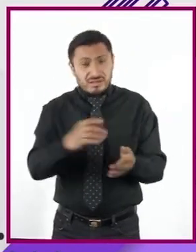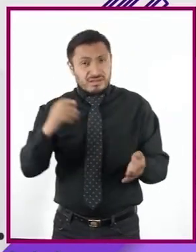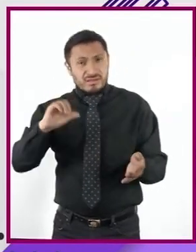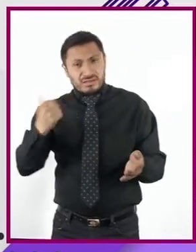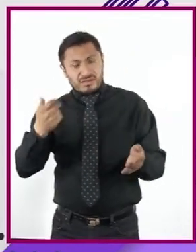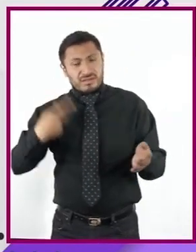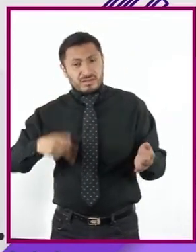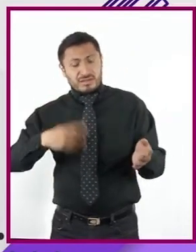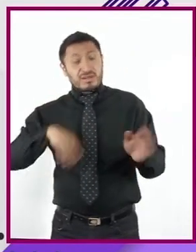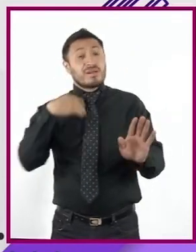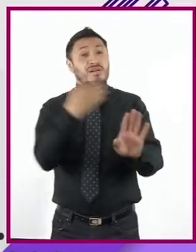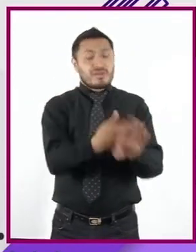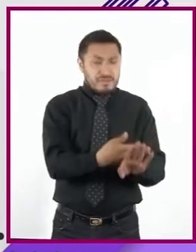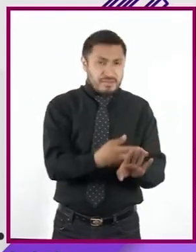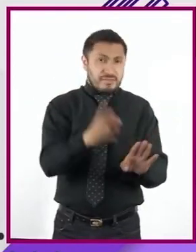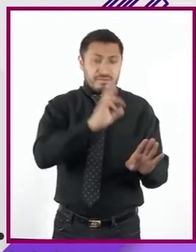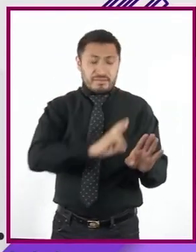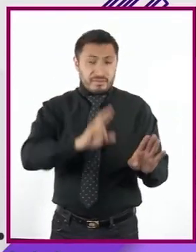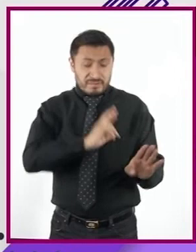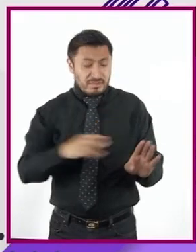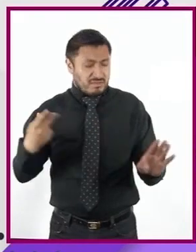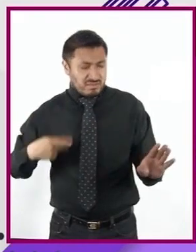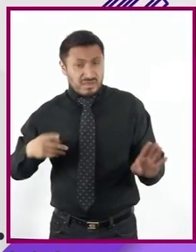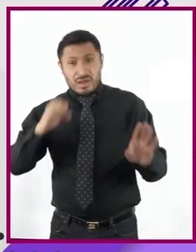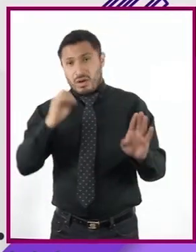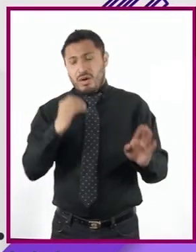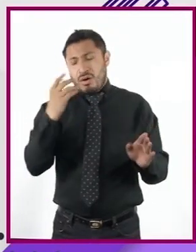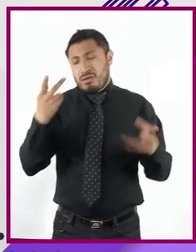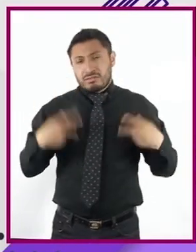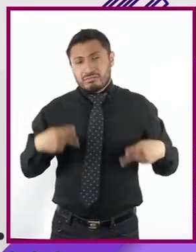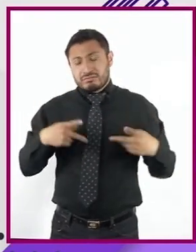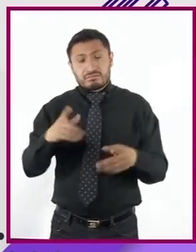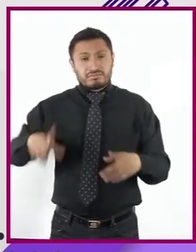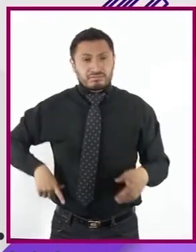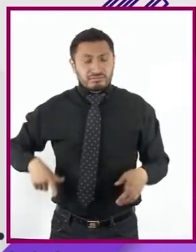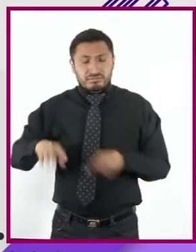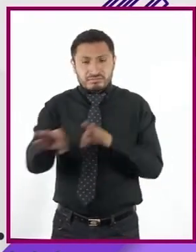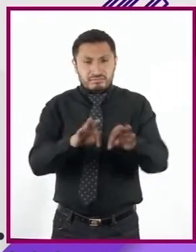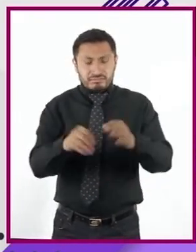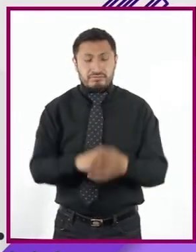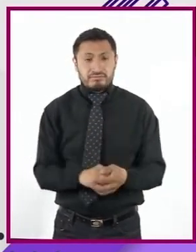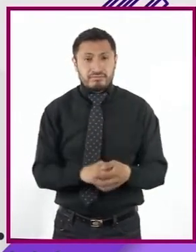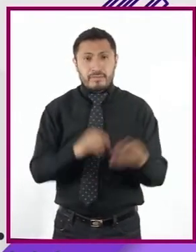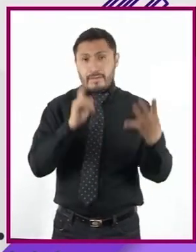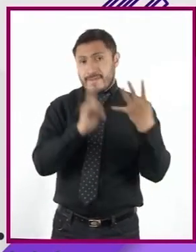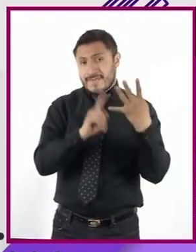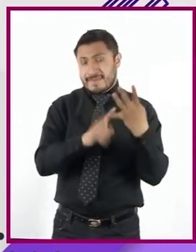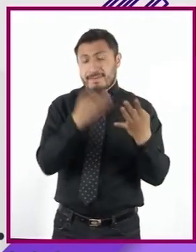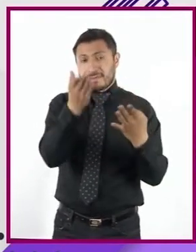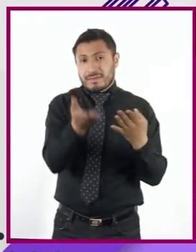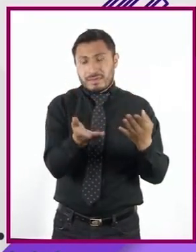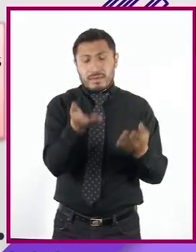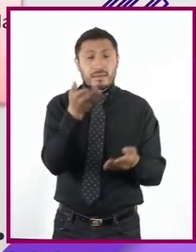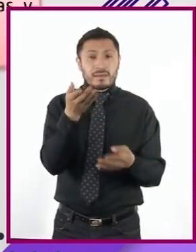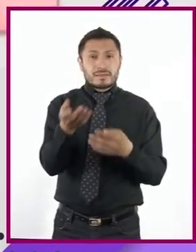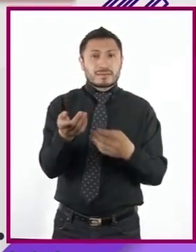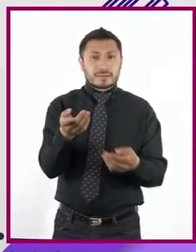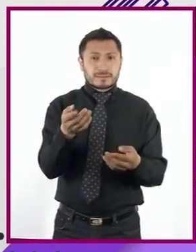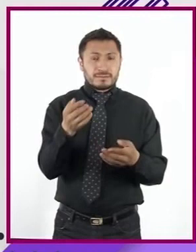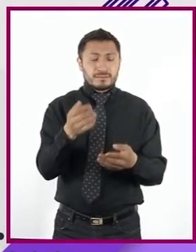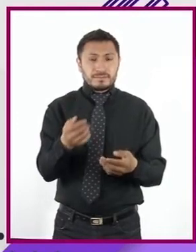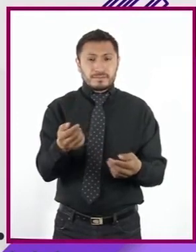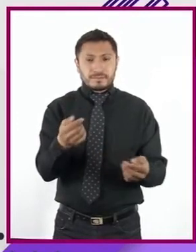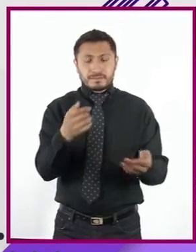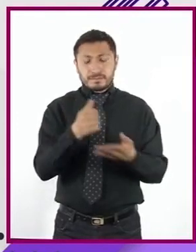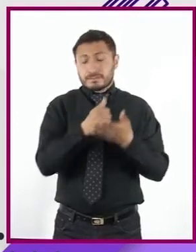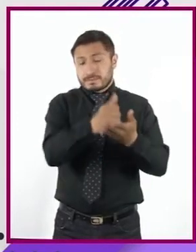una persona particular o por servidores públicos. 4. Solicitud de la mediación, conciliación